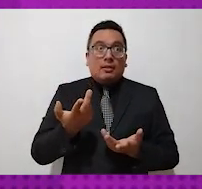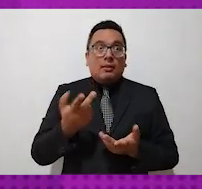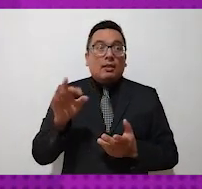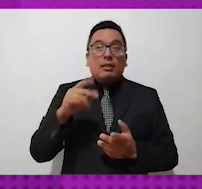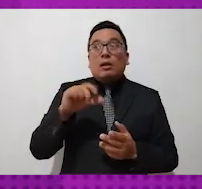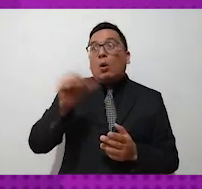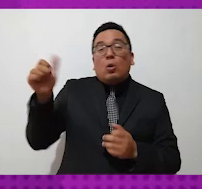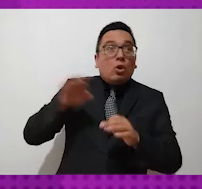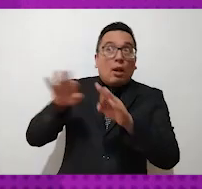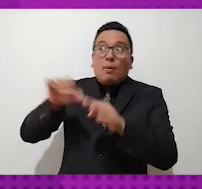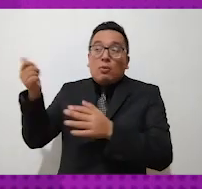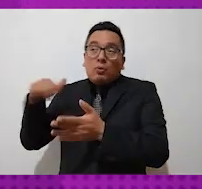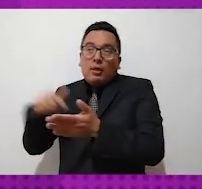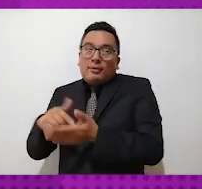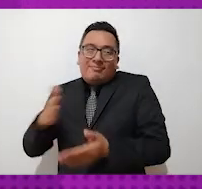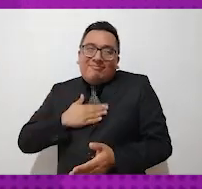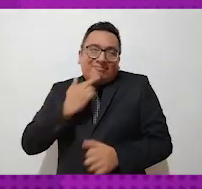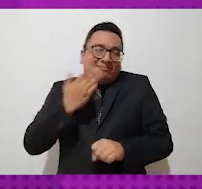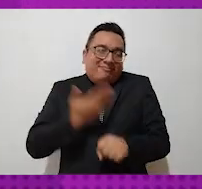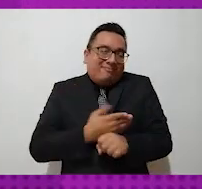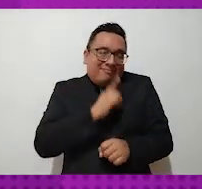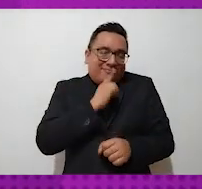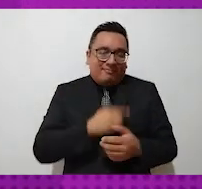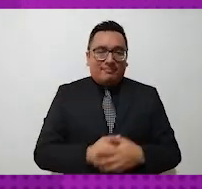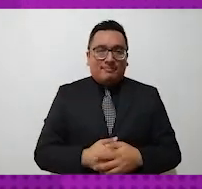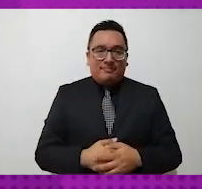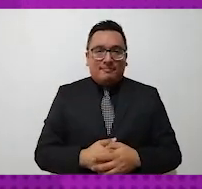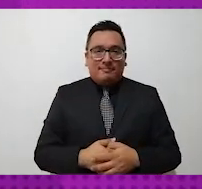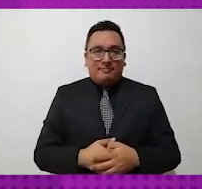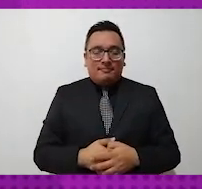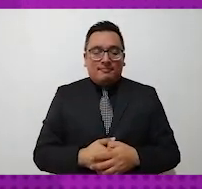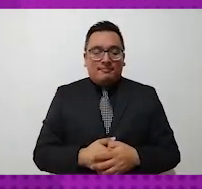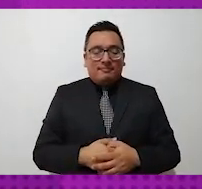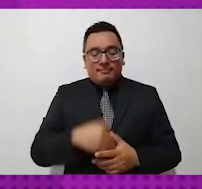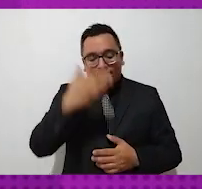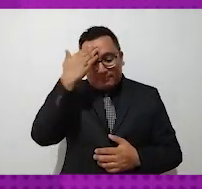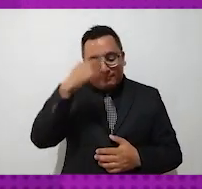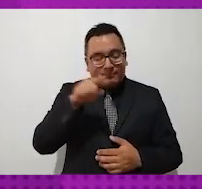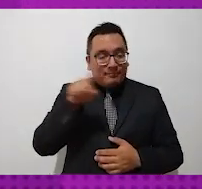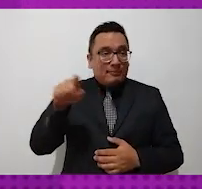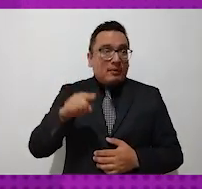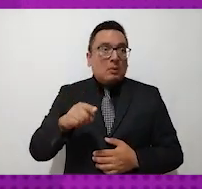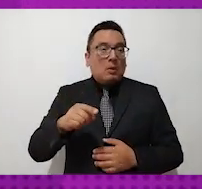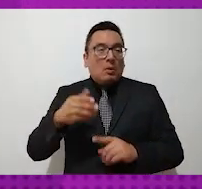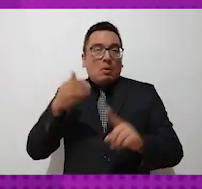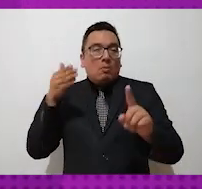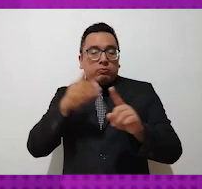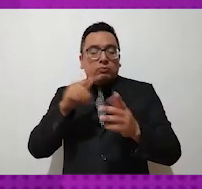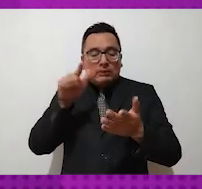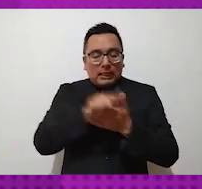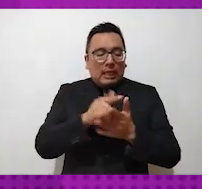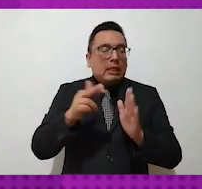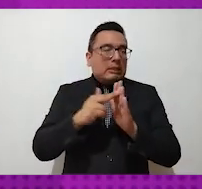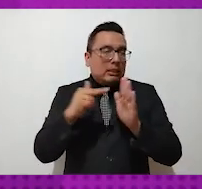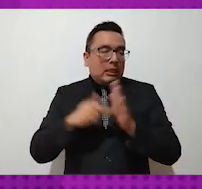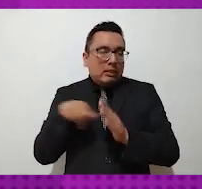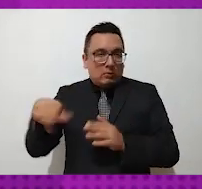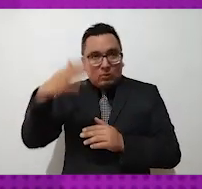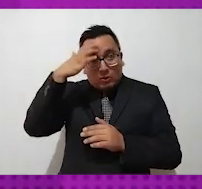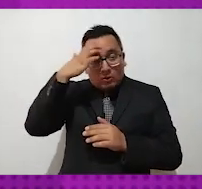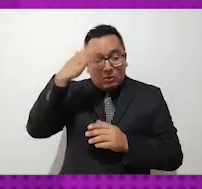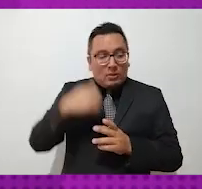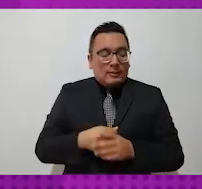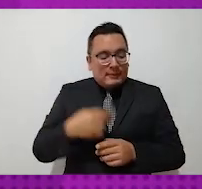estaríamos nosotros facultados para calificar. Sabemos que se trabaja en base a leyes, se trabaja en base a reglamentos,